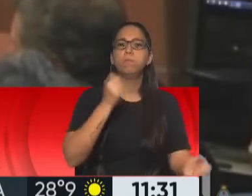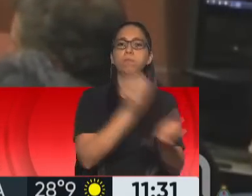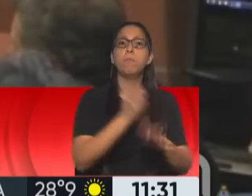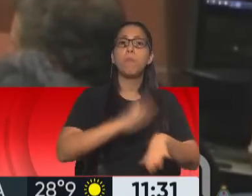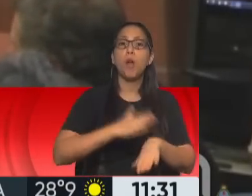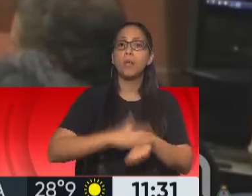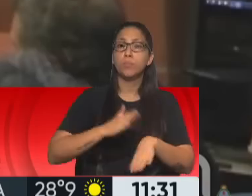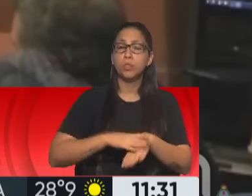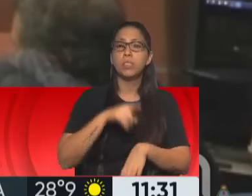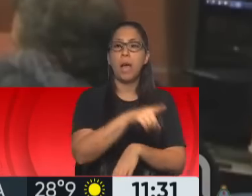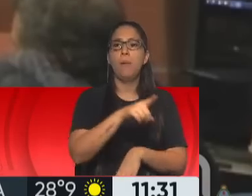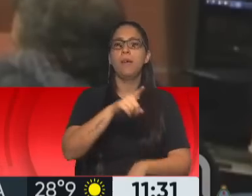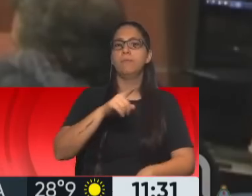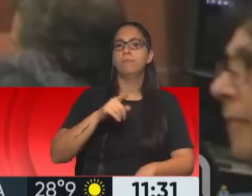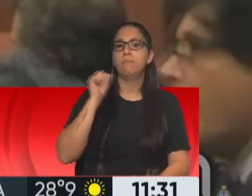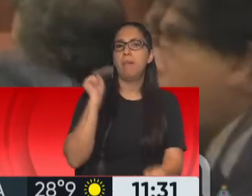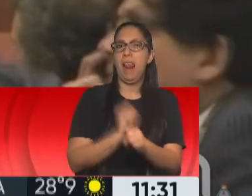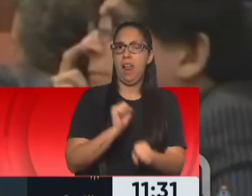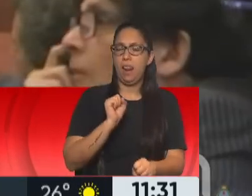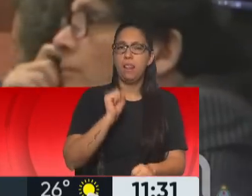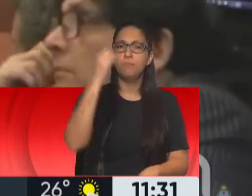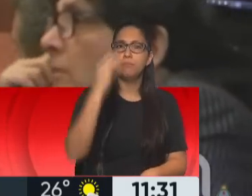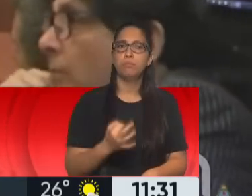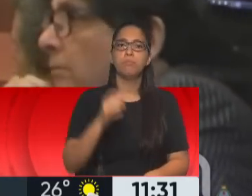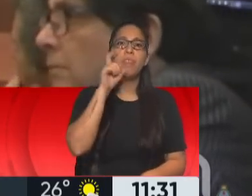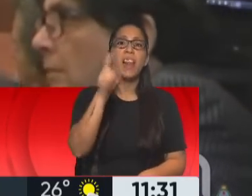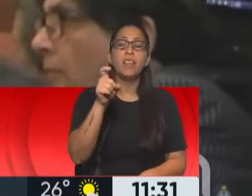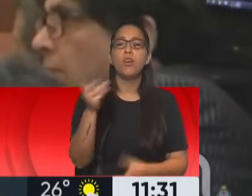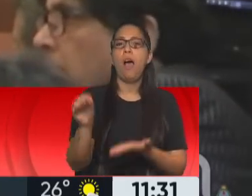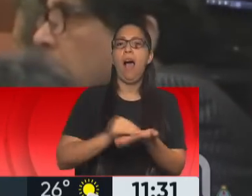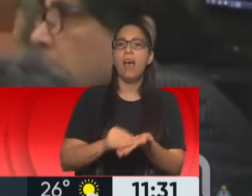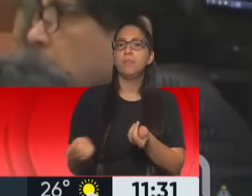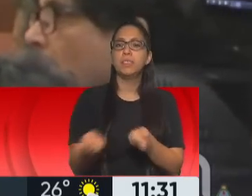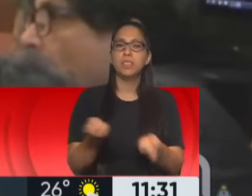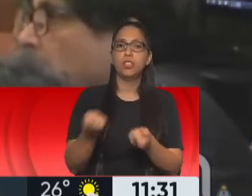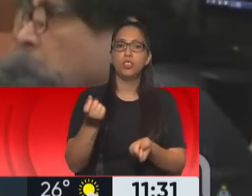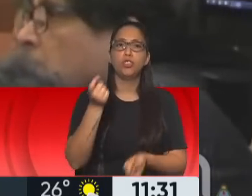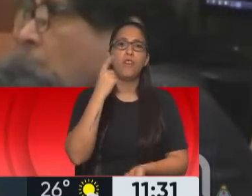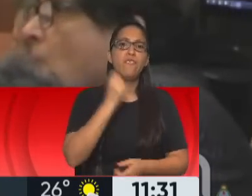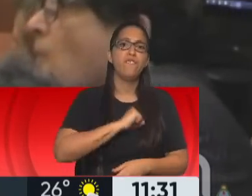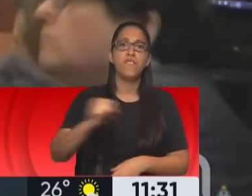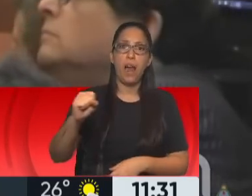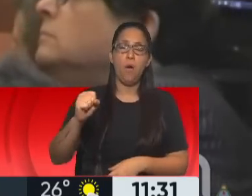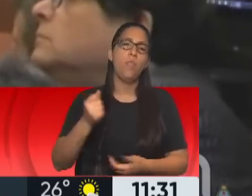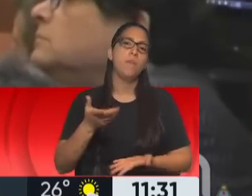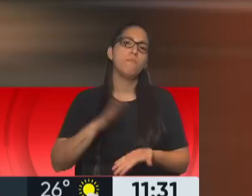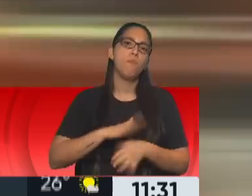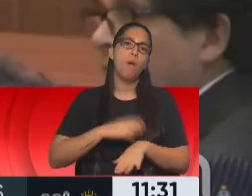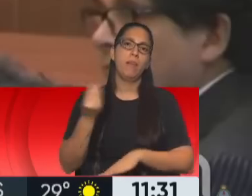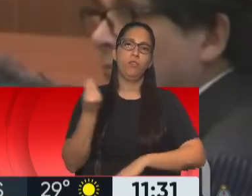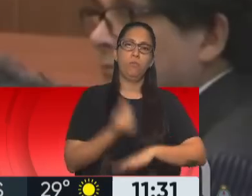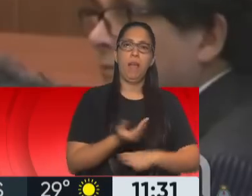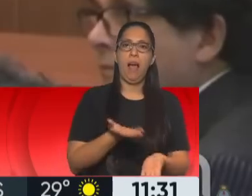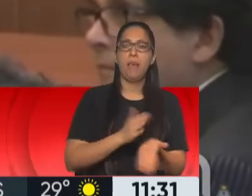autora penalmente responsable del delito de administración fraudulenta en perjuicio de la administración pública.